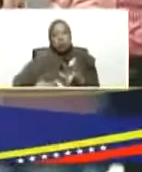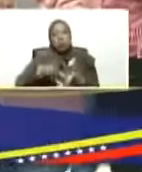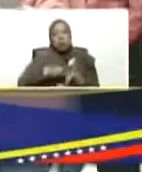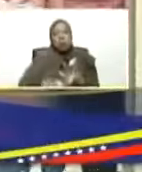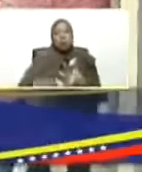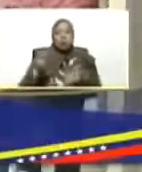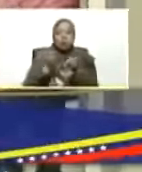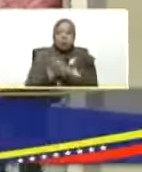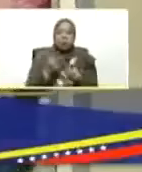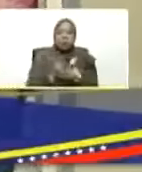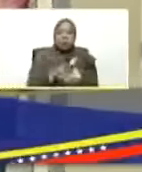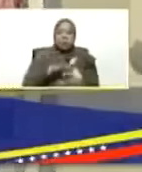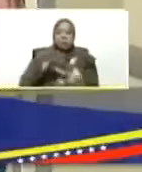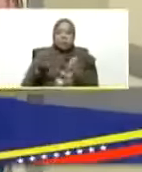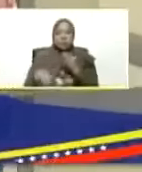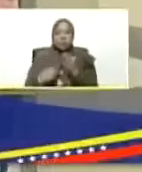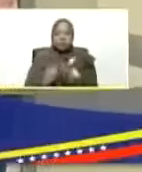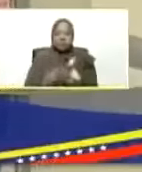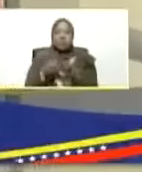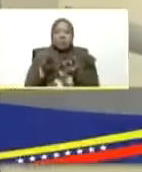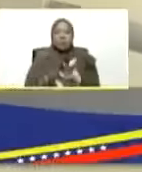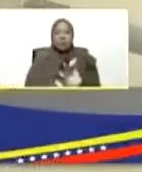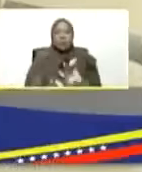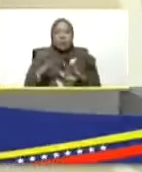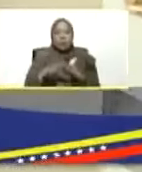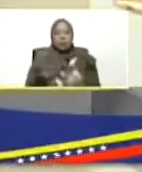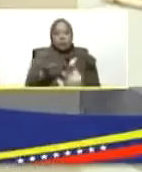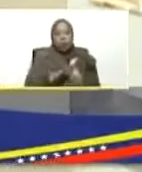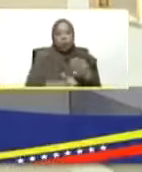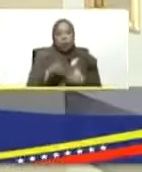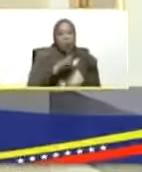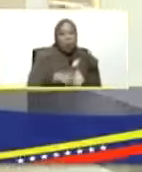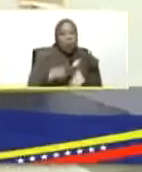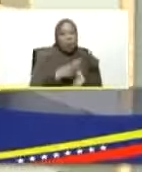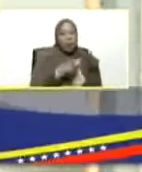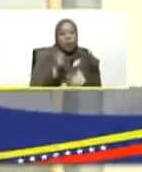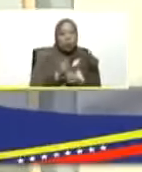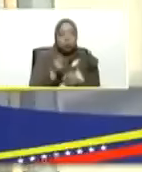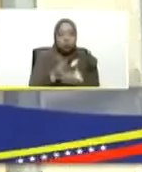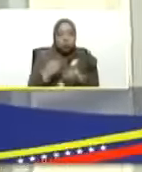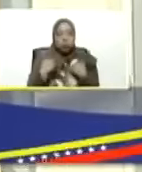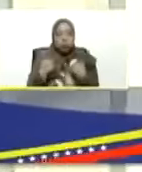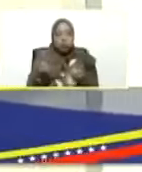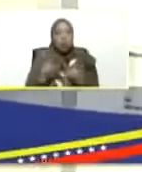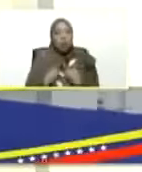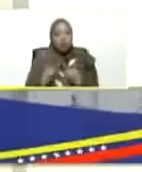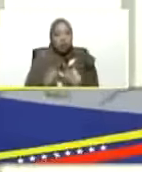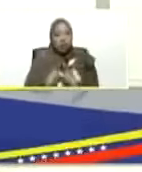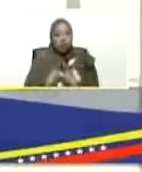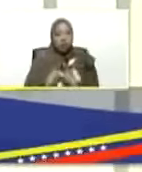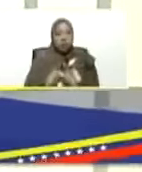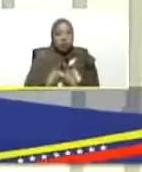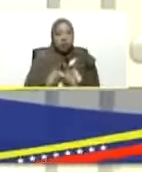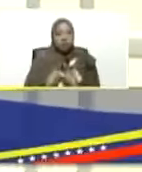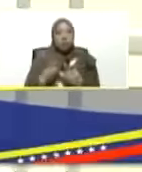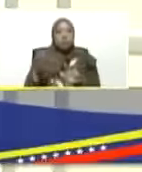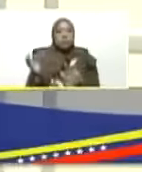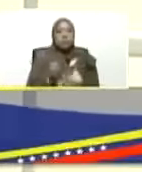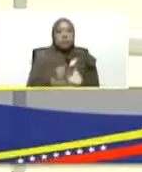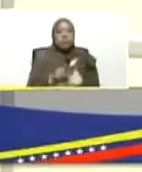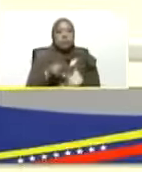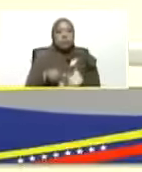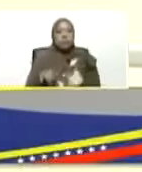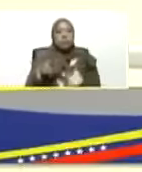va a permitir trasladar al paciente por todas las áreas del hospital y van a garantizar salvarles la vida. Y eso también lo conseguimos, como dijo